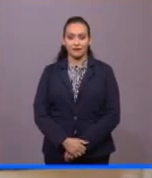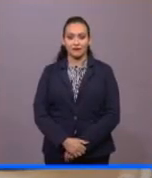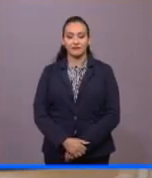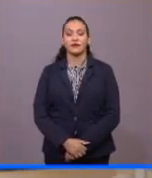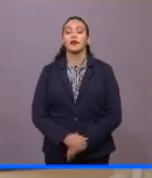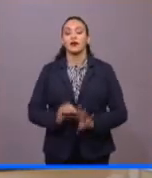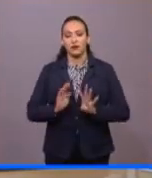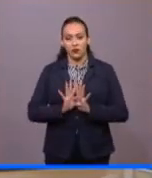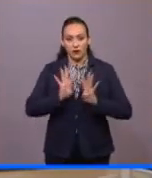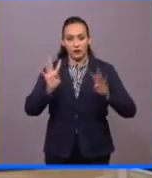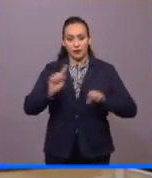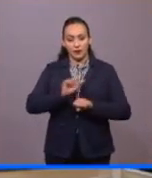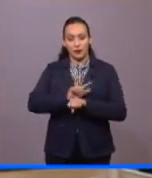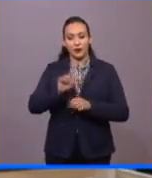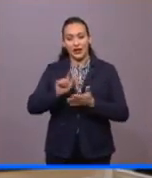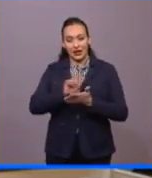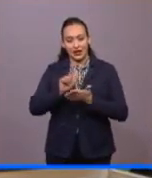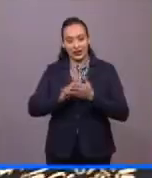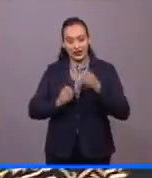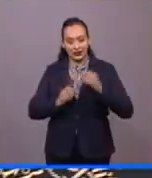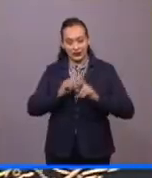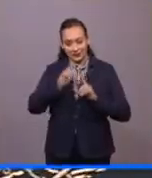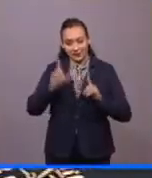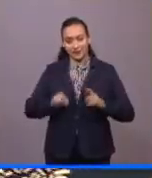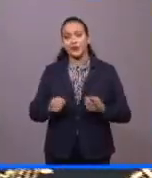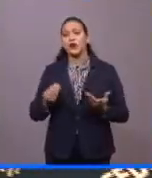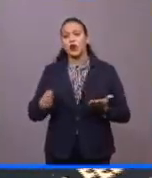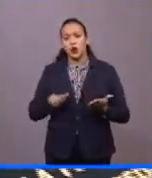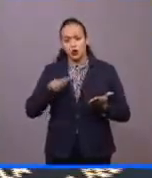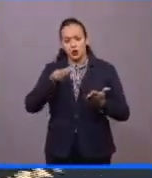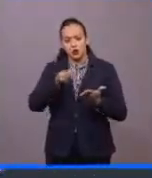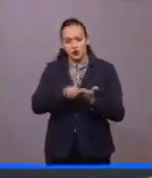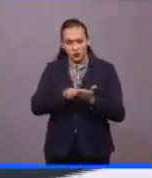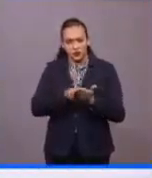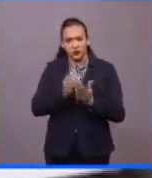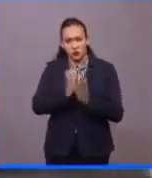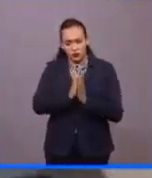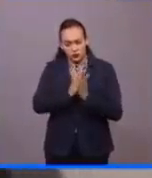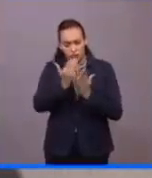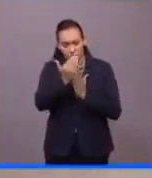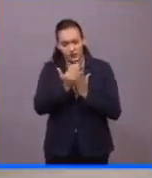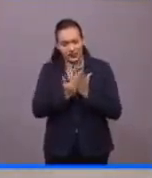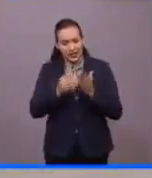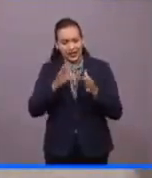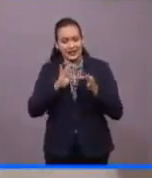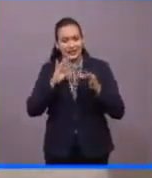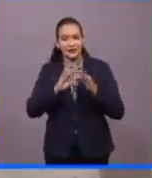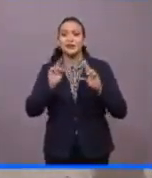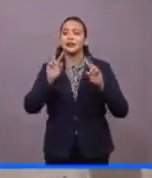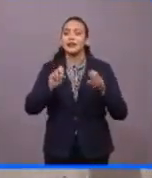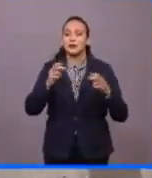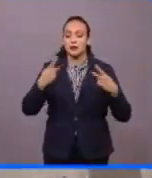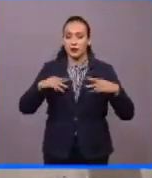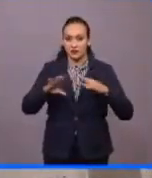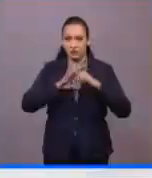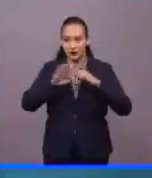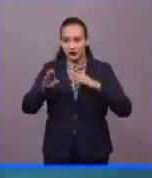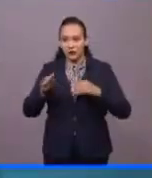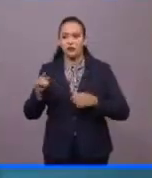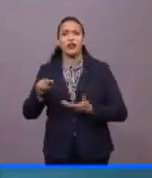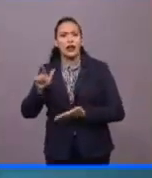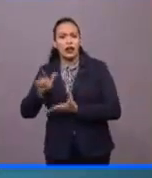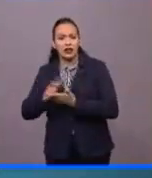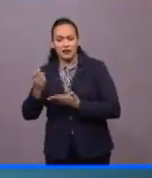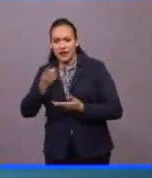El Consejo de la Judicatura Federal puso a disposición el cuaderno de jurisprudencia sobre personas migrantes y sujetas